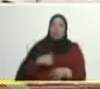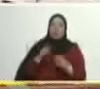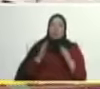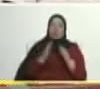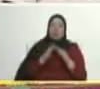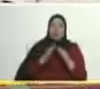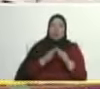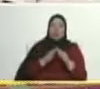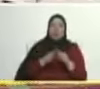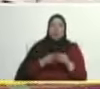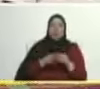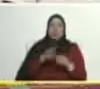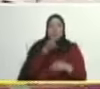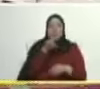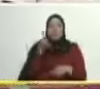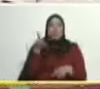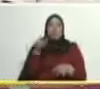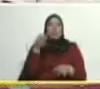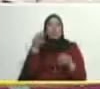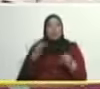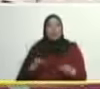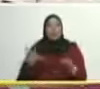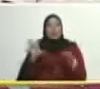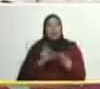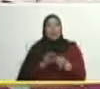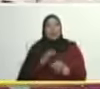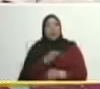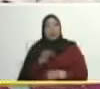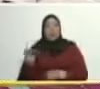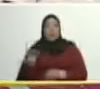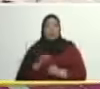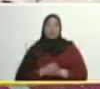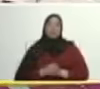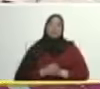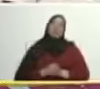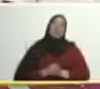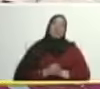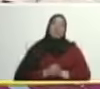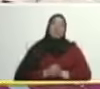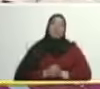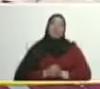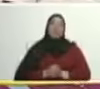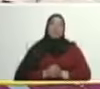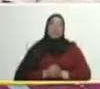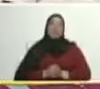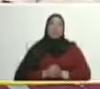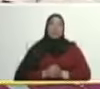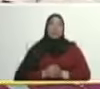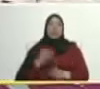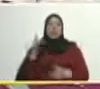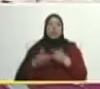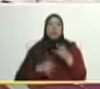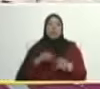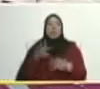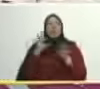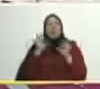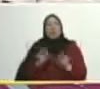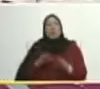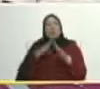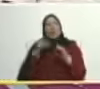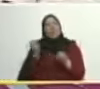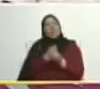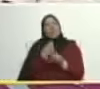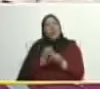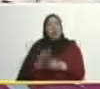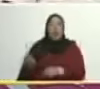que empeñémonos en la interconexión aérea, elemento vital para que todo lo demás